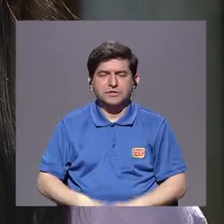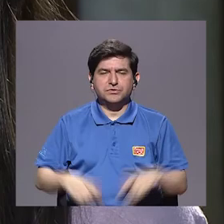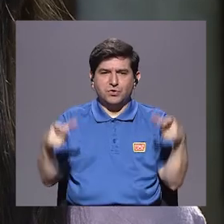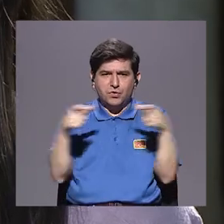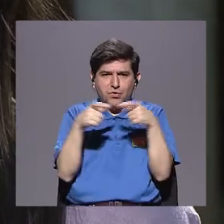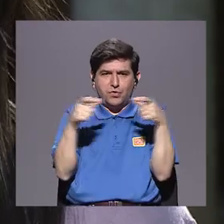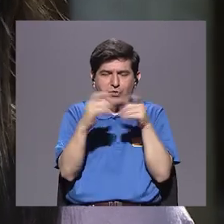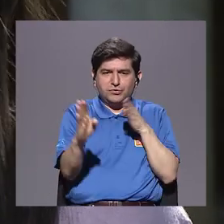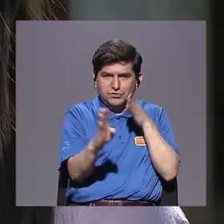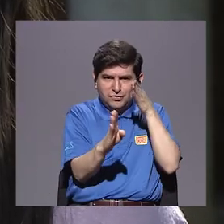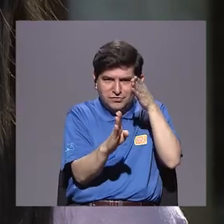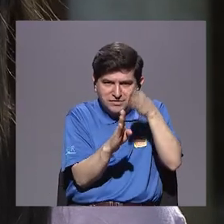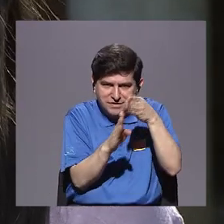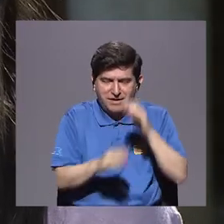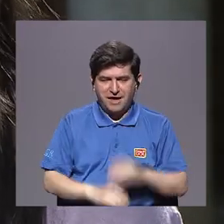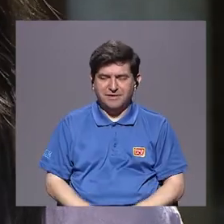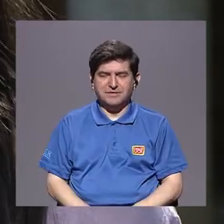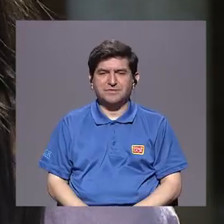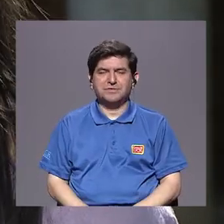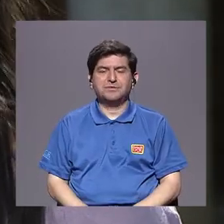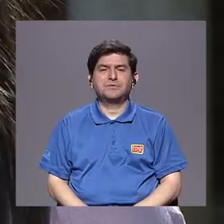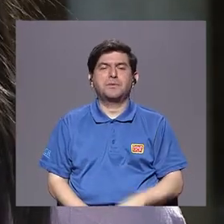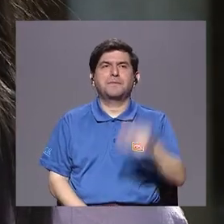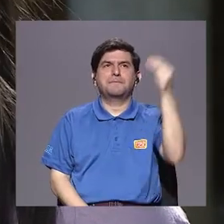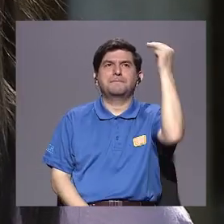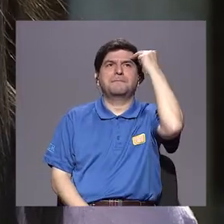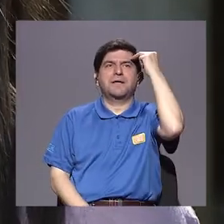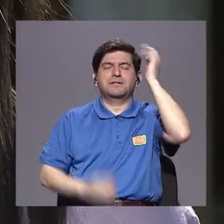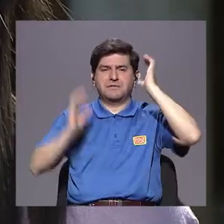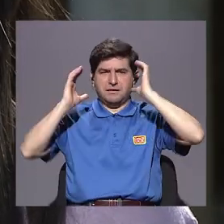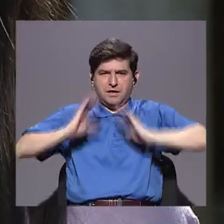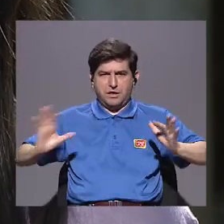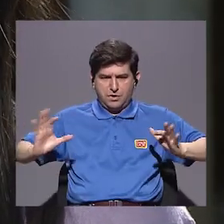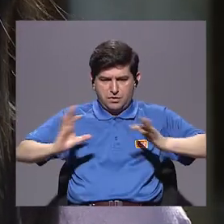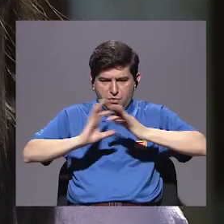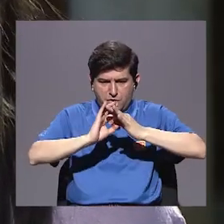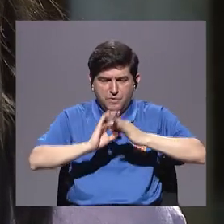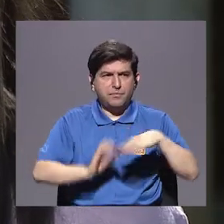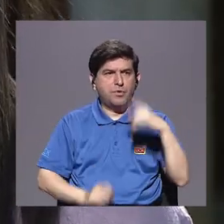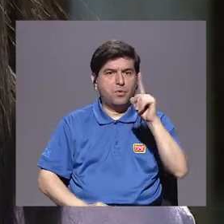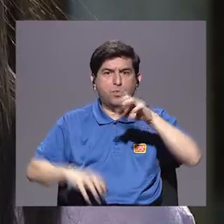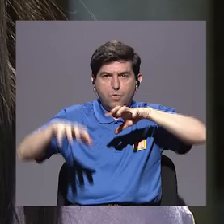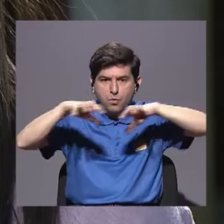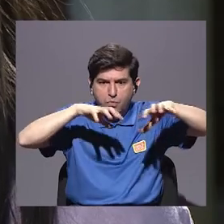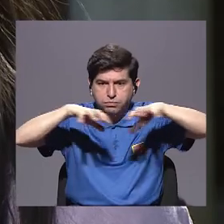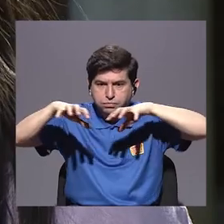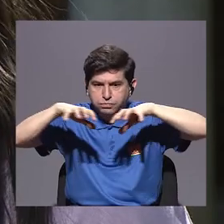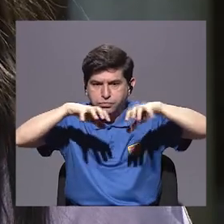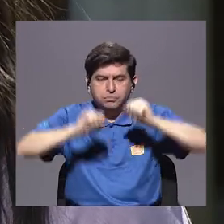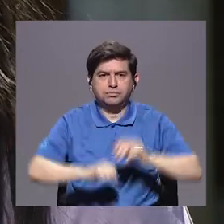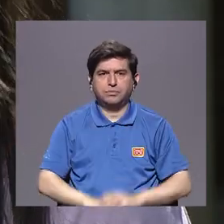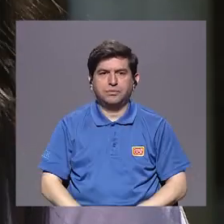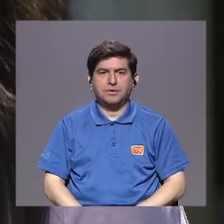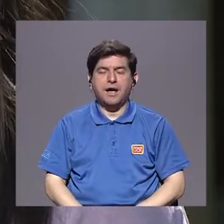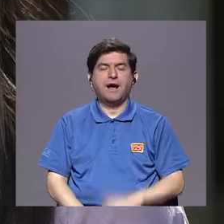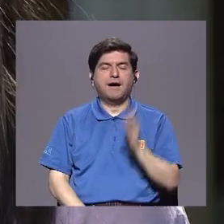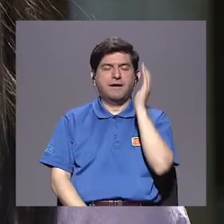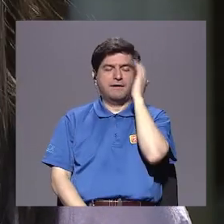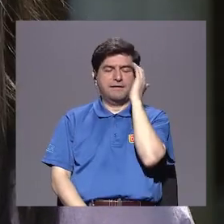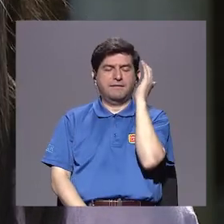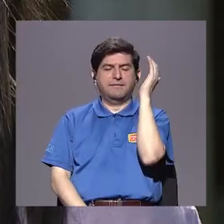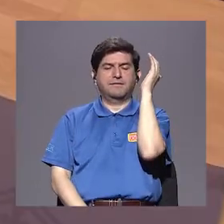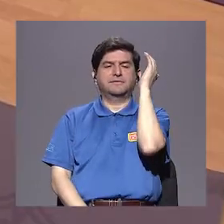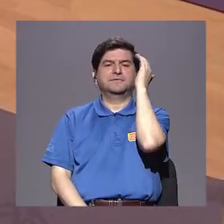conexión directa entre la mente y el cuerpo. Cada movimiento pues es